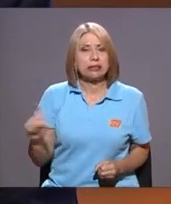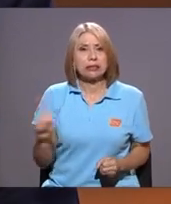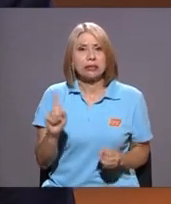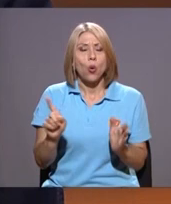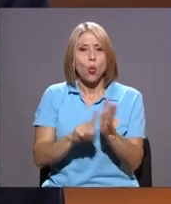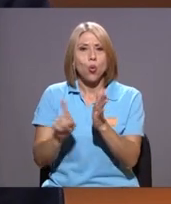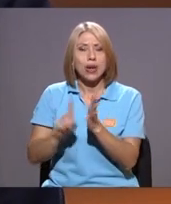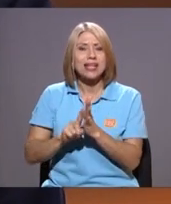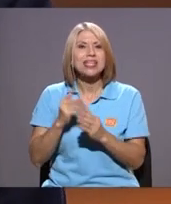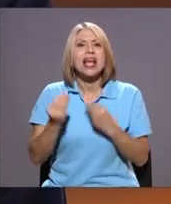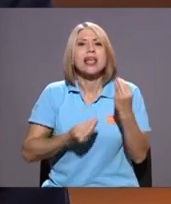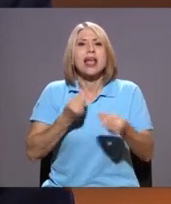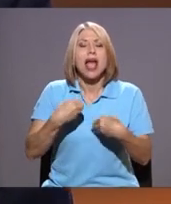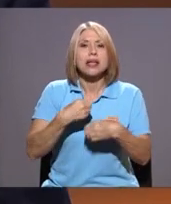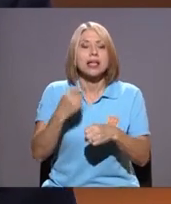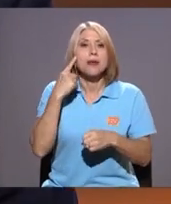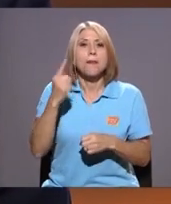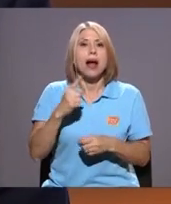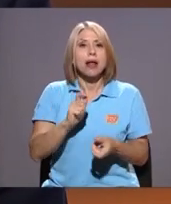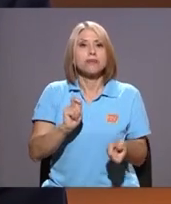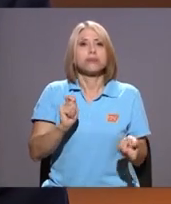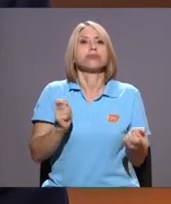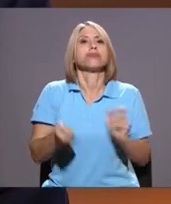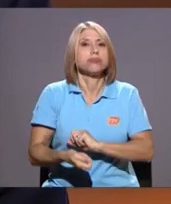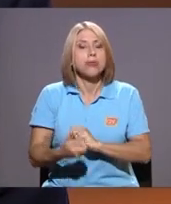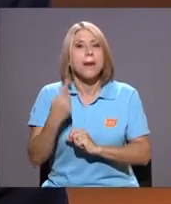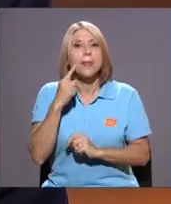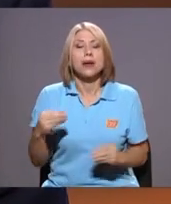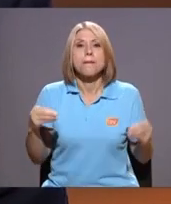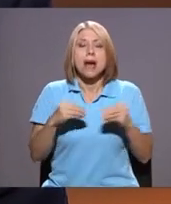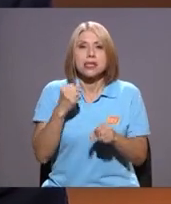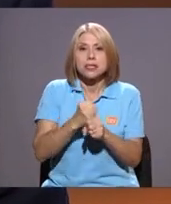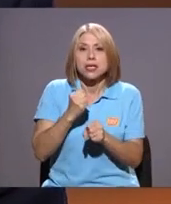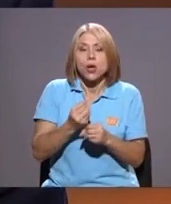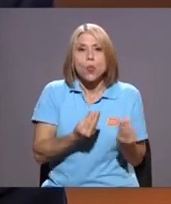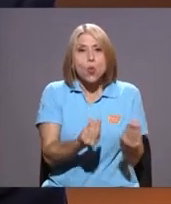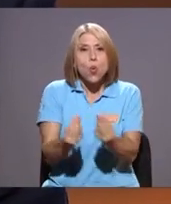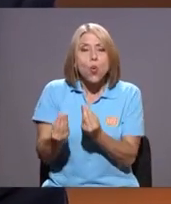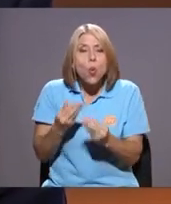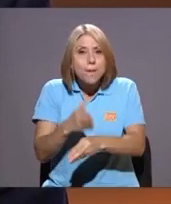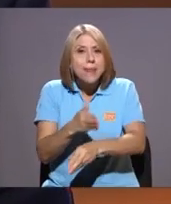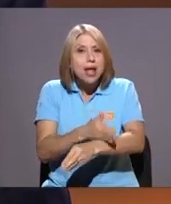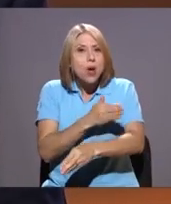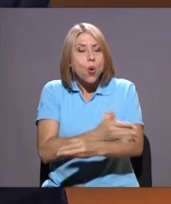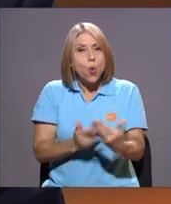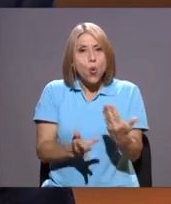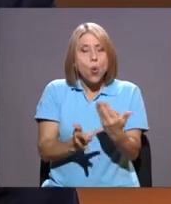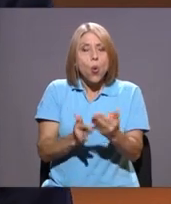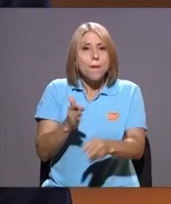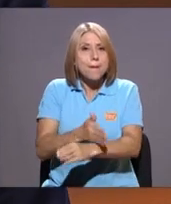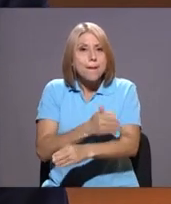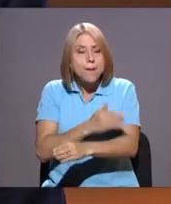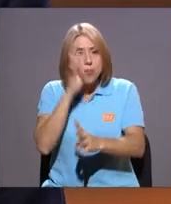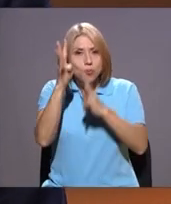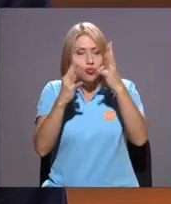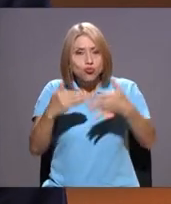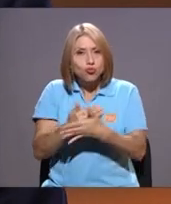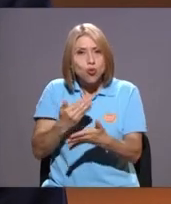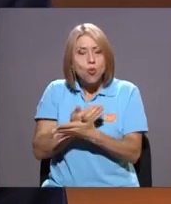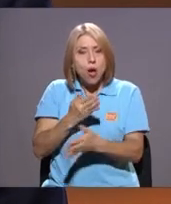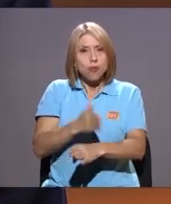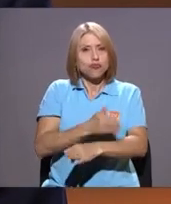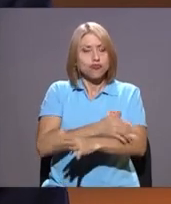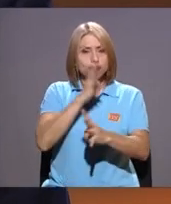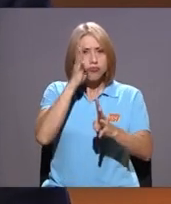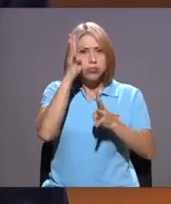transformar ser más productivo en mejorar la capacidad productiva la tecnología la innovación la creatividad en